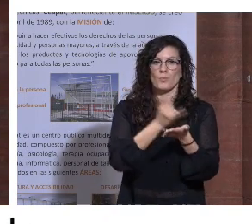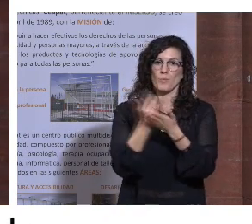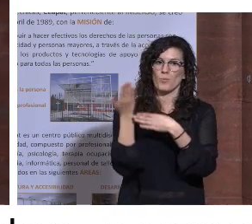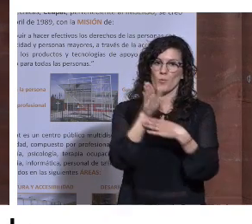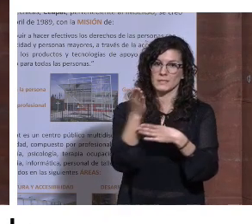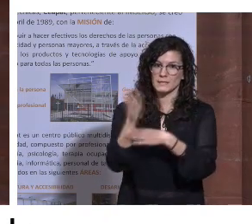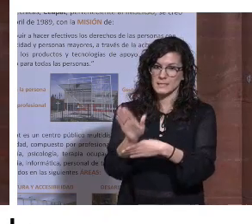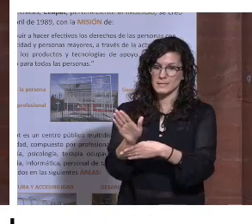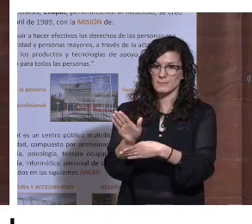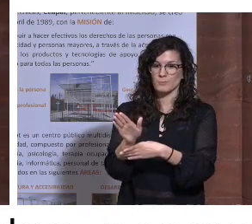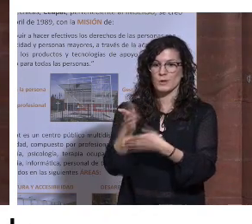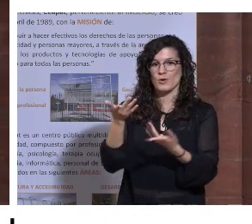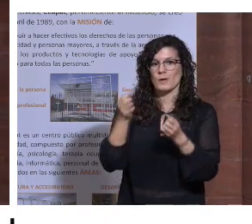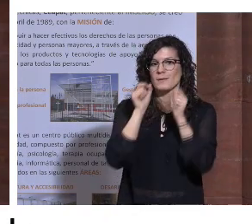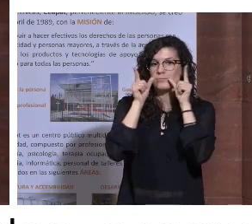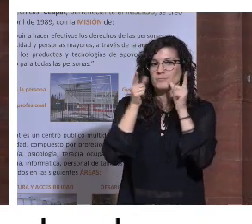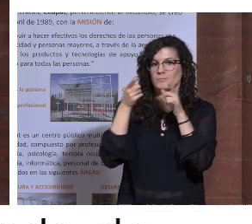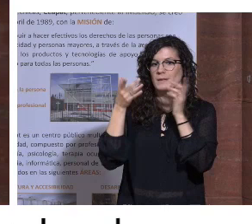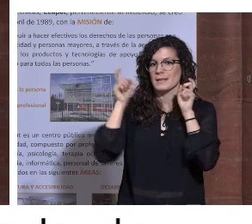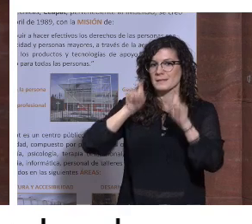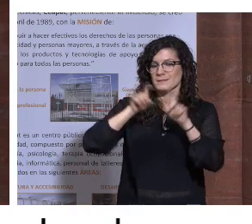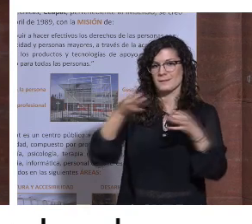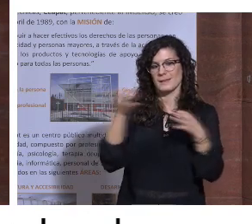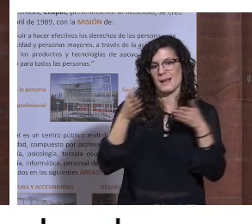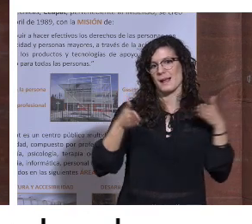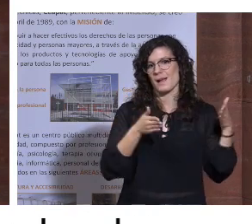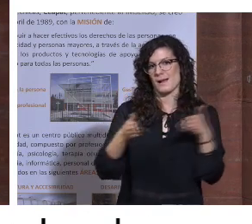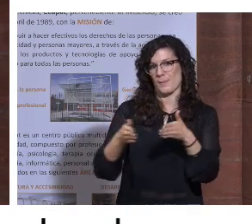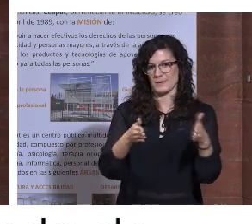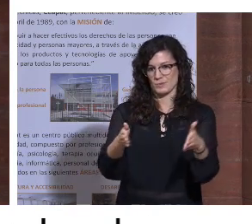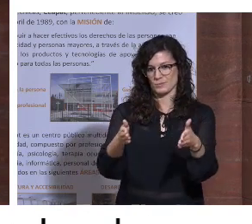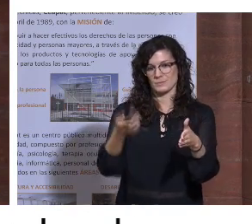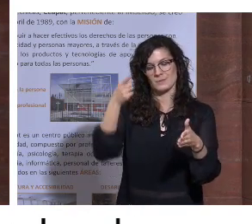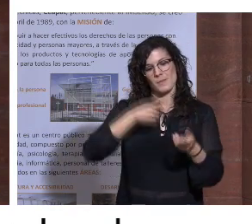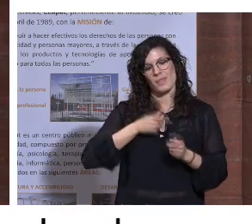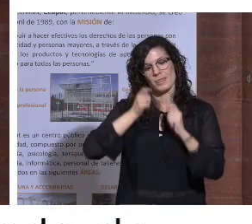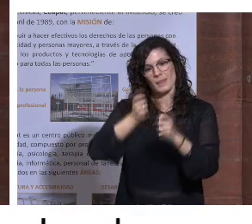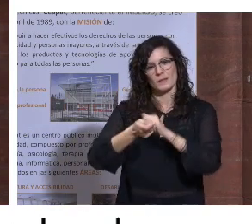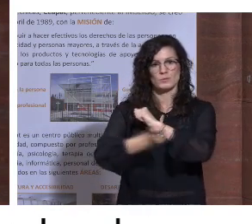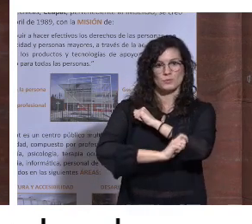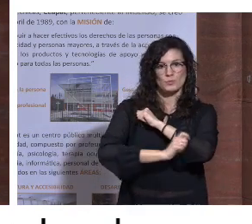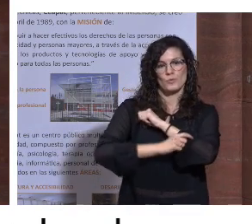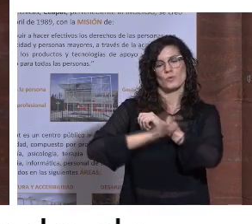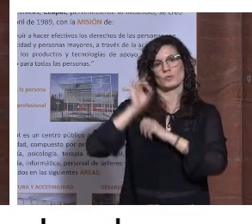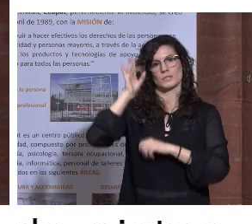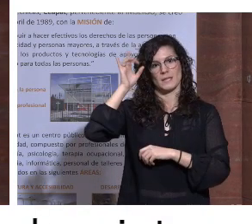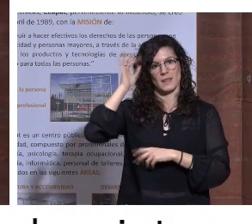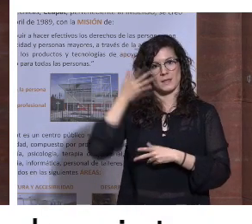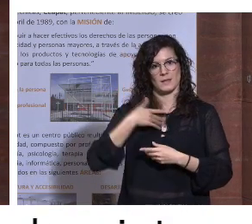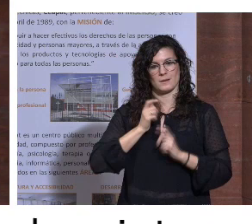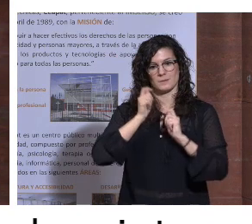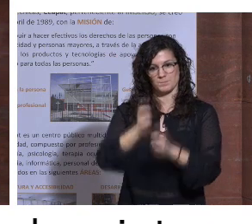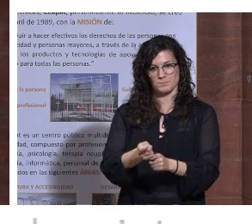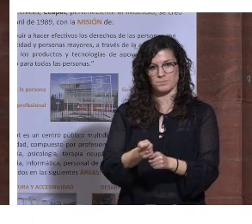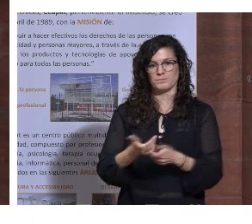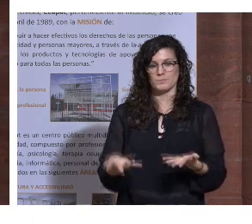demuestra caminos posibles. Te da pistas, te da ideas. En el mismo